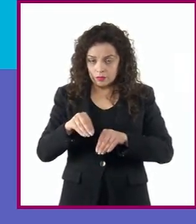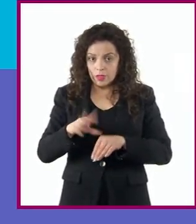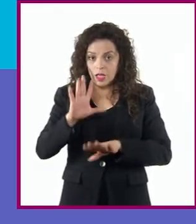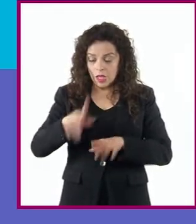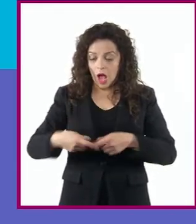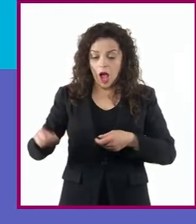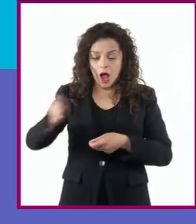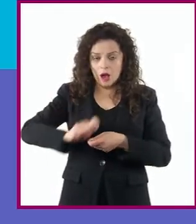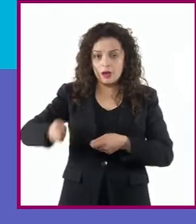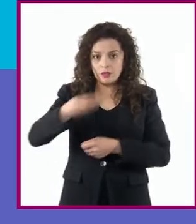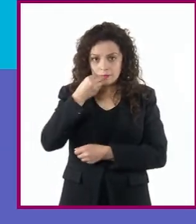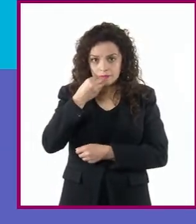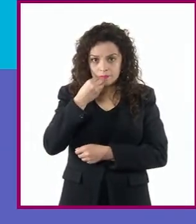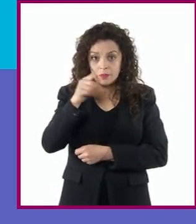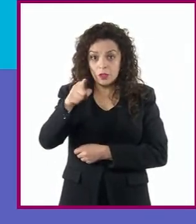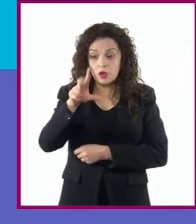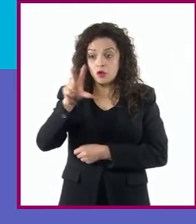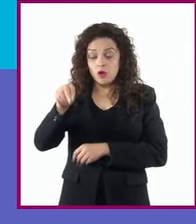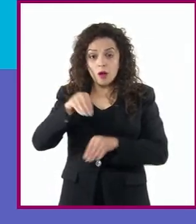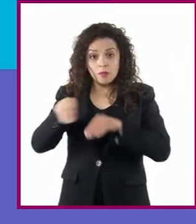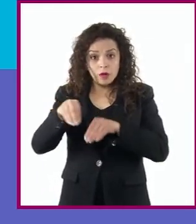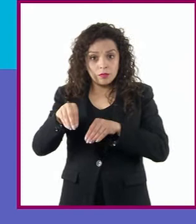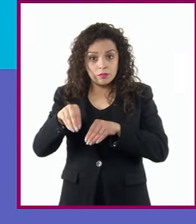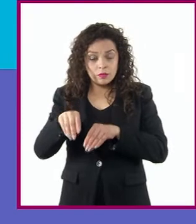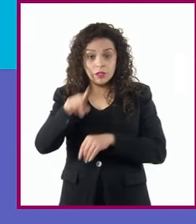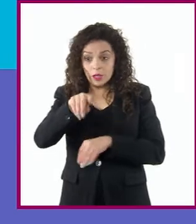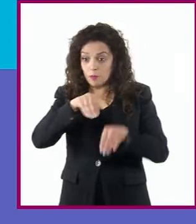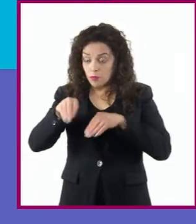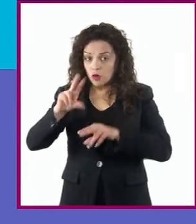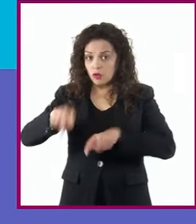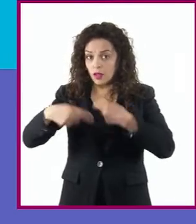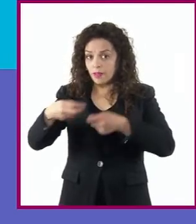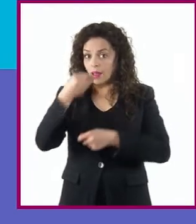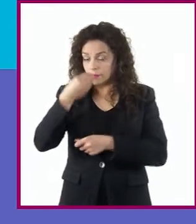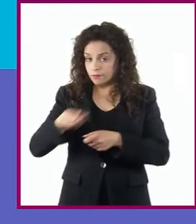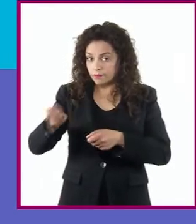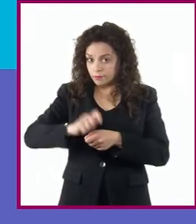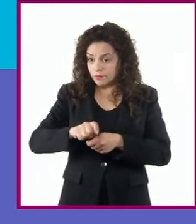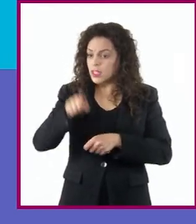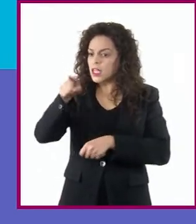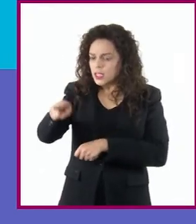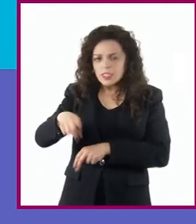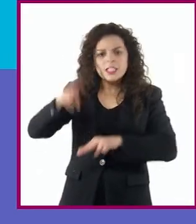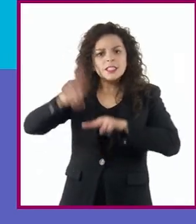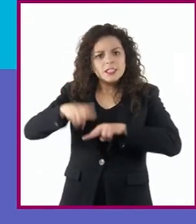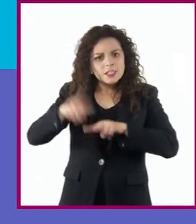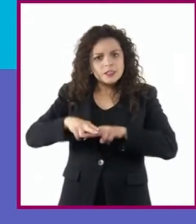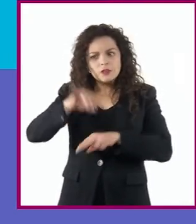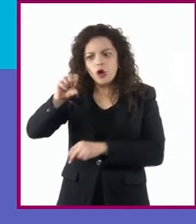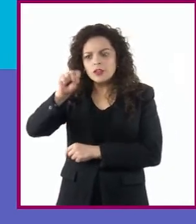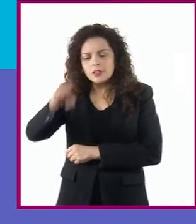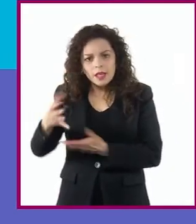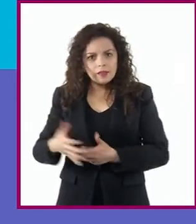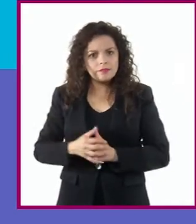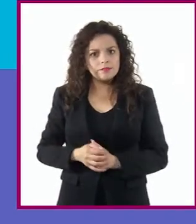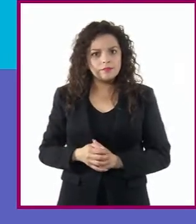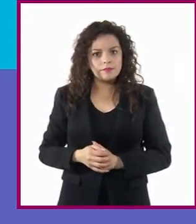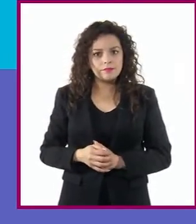sirvo. Siéntate, José. Vayan pasando sus platos. No me pidan porque me